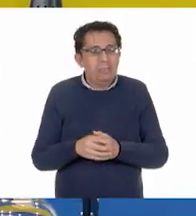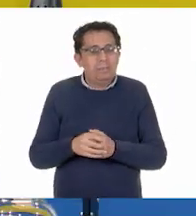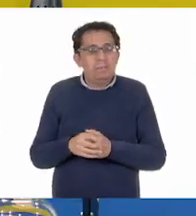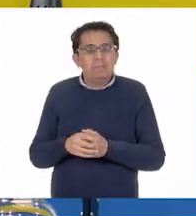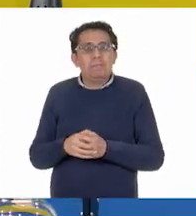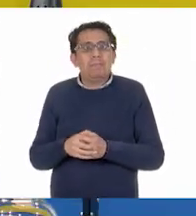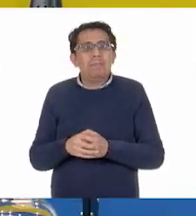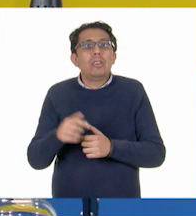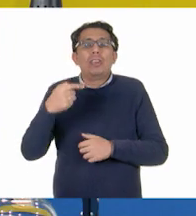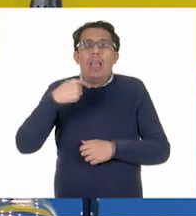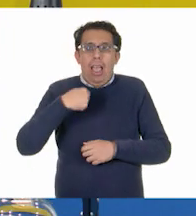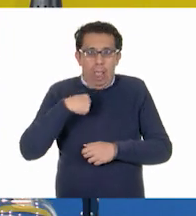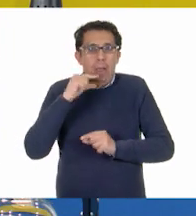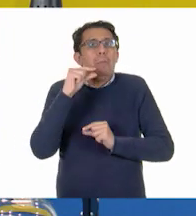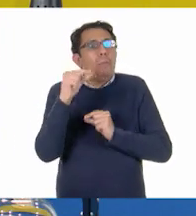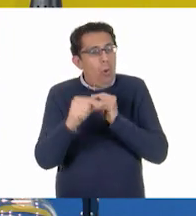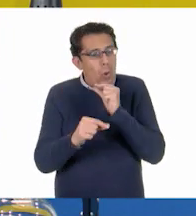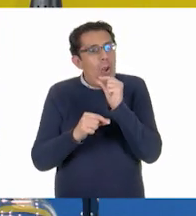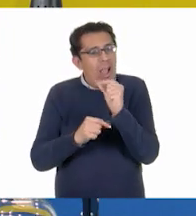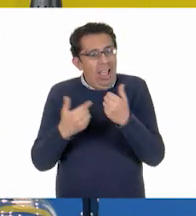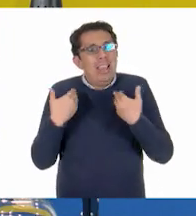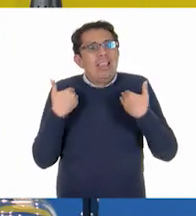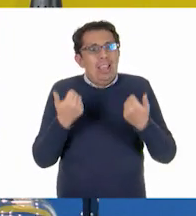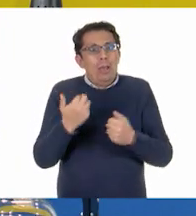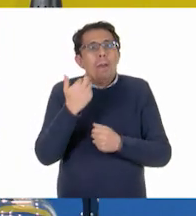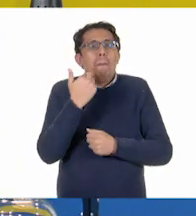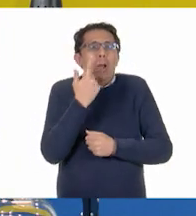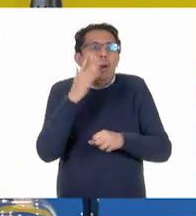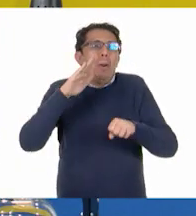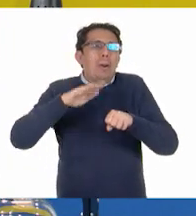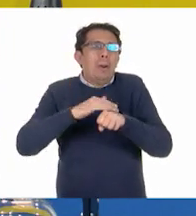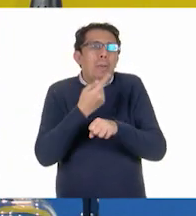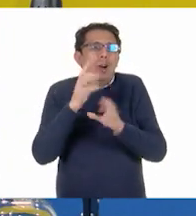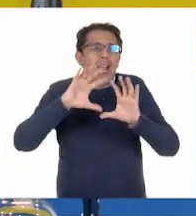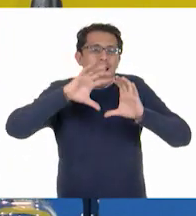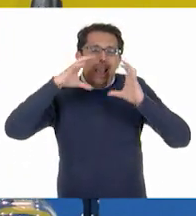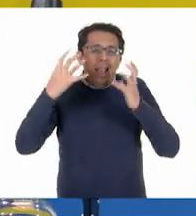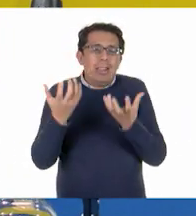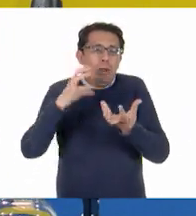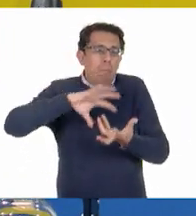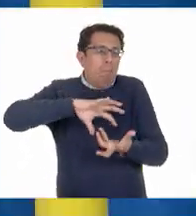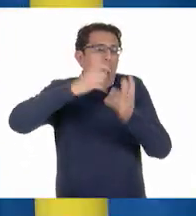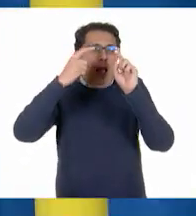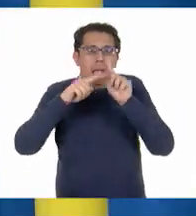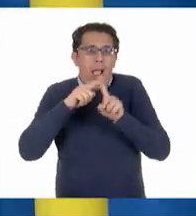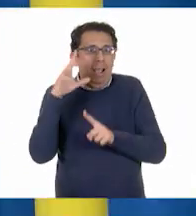vez entiendo mejor qué es lo que está causando el cambio climático y cómo nos afecta a todos.